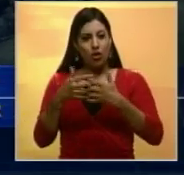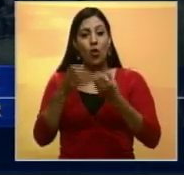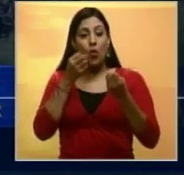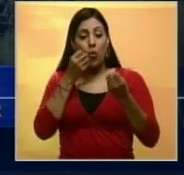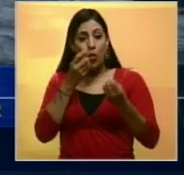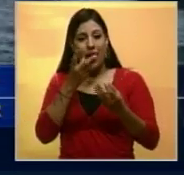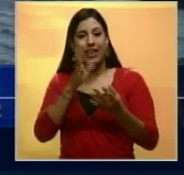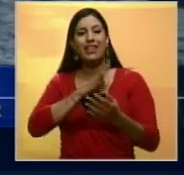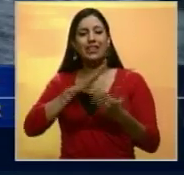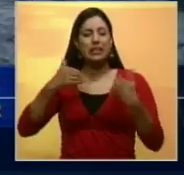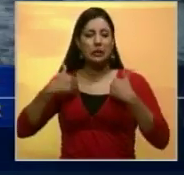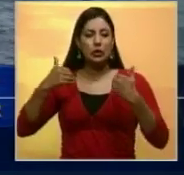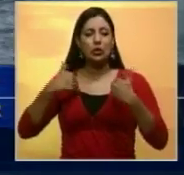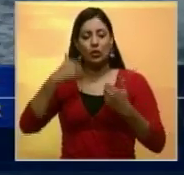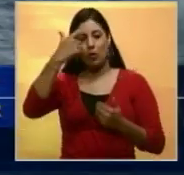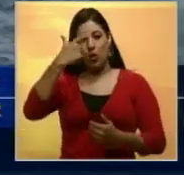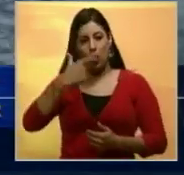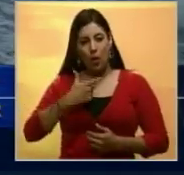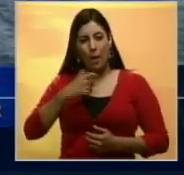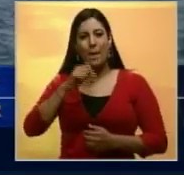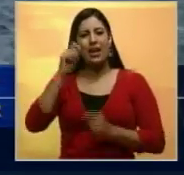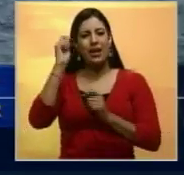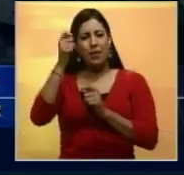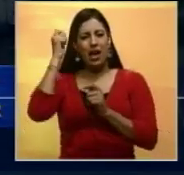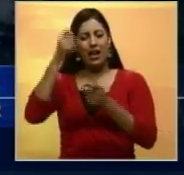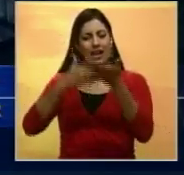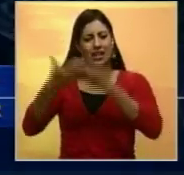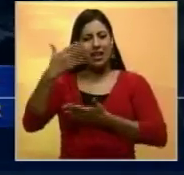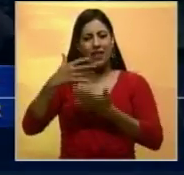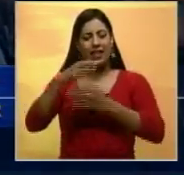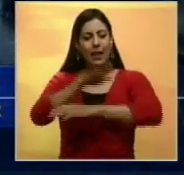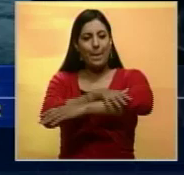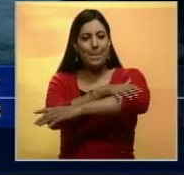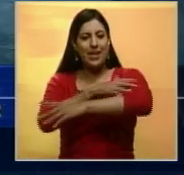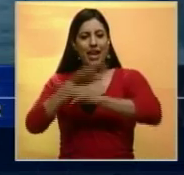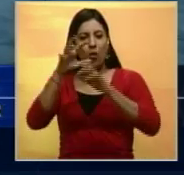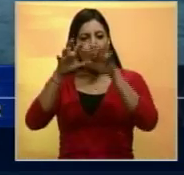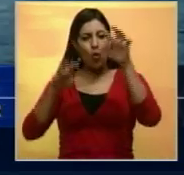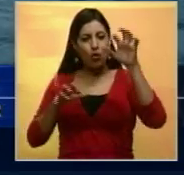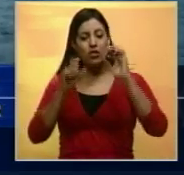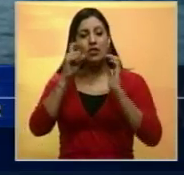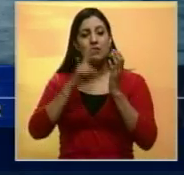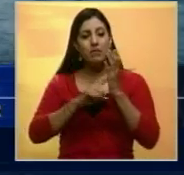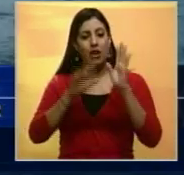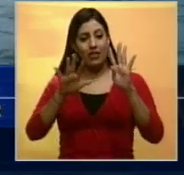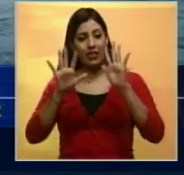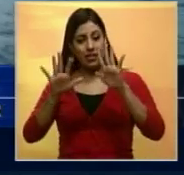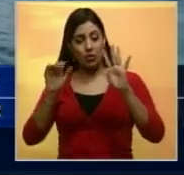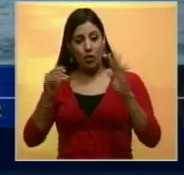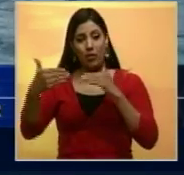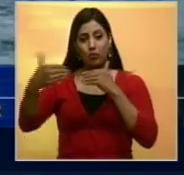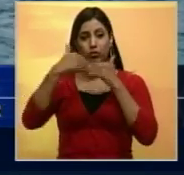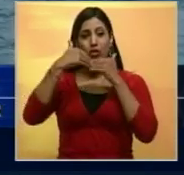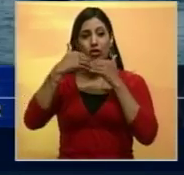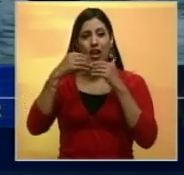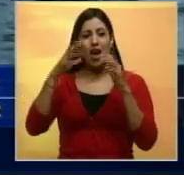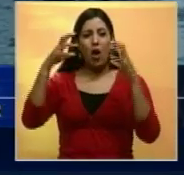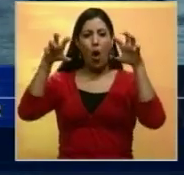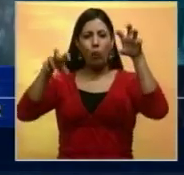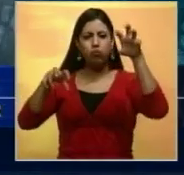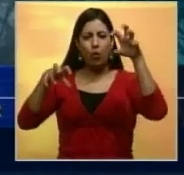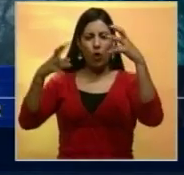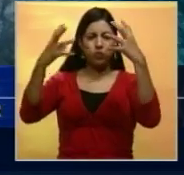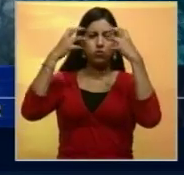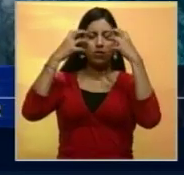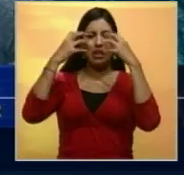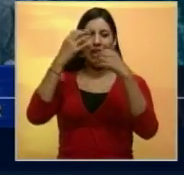cuenta el periplo que pasó Hugh Glass, un cazador y comerciante de pieles de principios del siglo XIX, que fue atacado por una osa grizzly